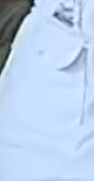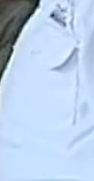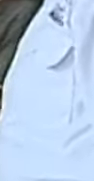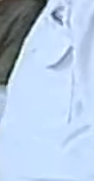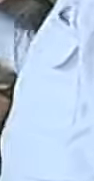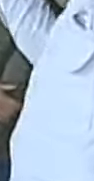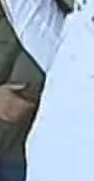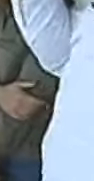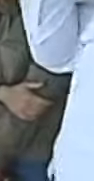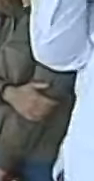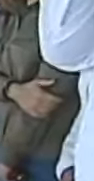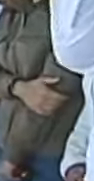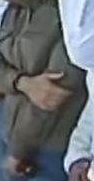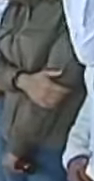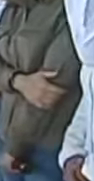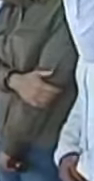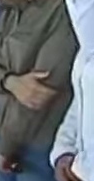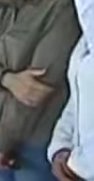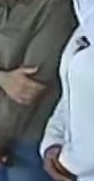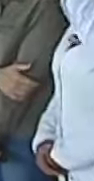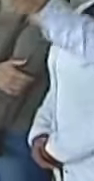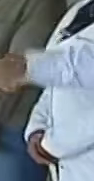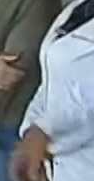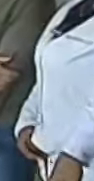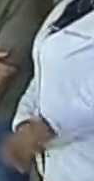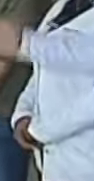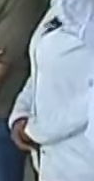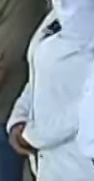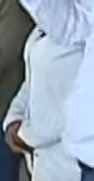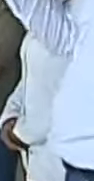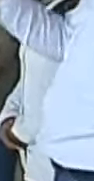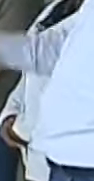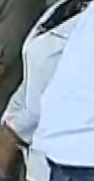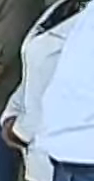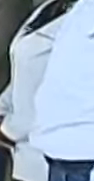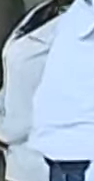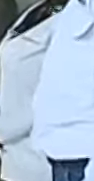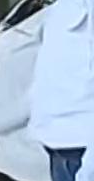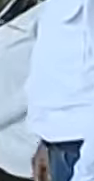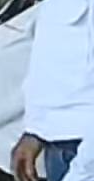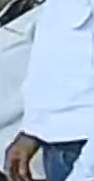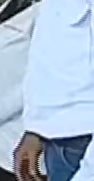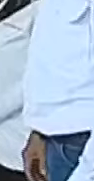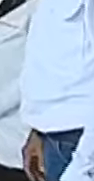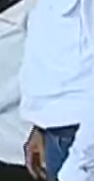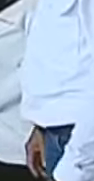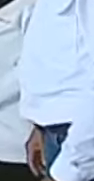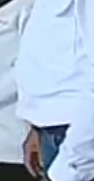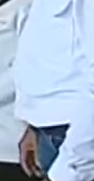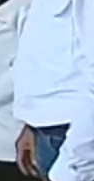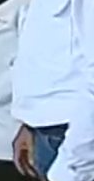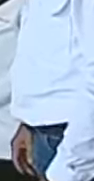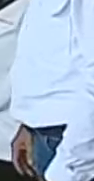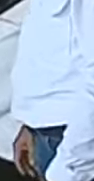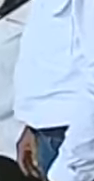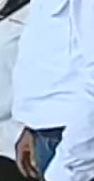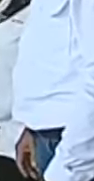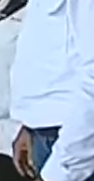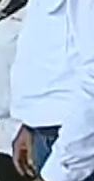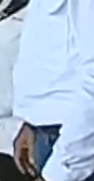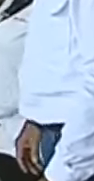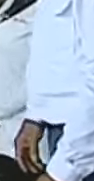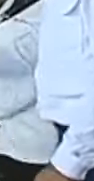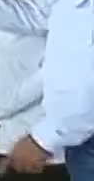servicios de oncología con máquinas de tecnología de punta, lo que viene a dar respuesta con mayor innovación a los pacientes oncológicos. Es un gran esfuerzo que ha